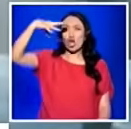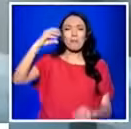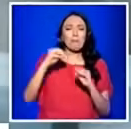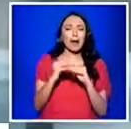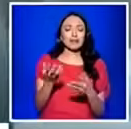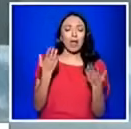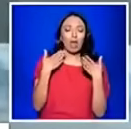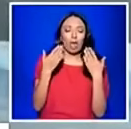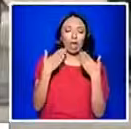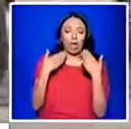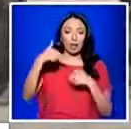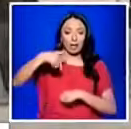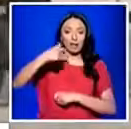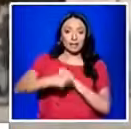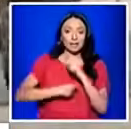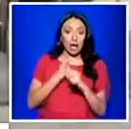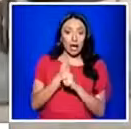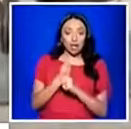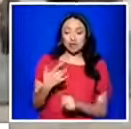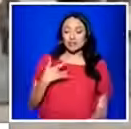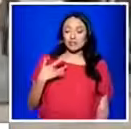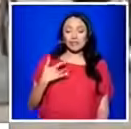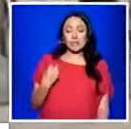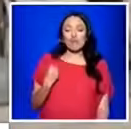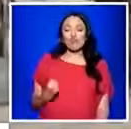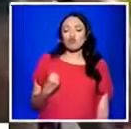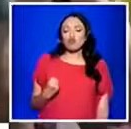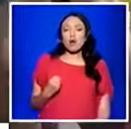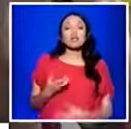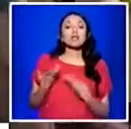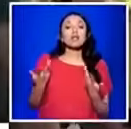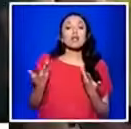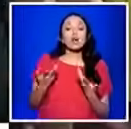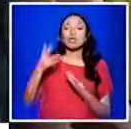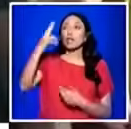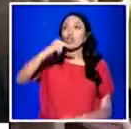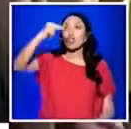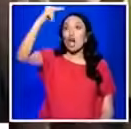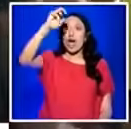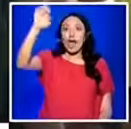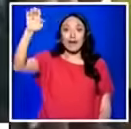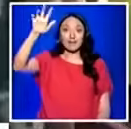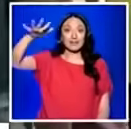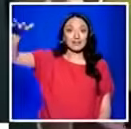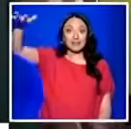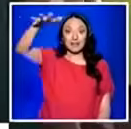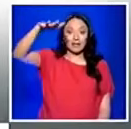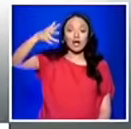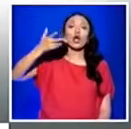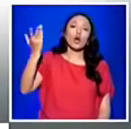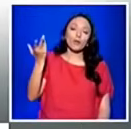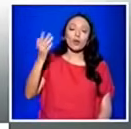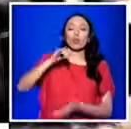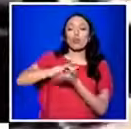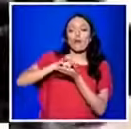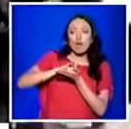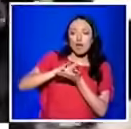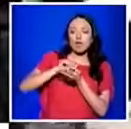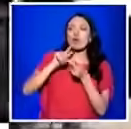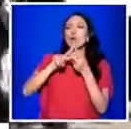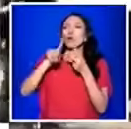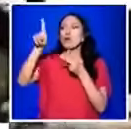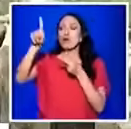de lo normal este año y se sentirá con mayor intensidad en la zona noreste, que comprende estados como New York, New